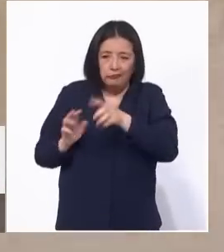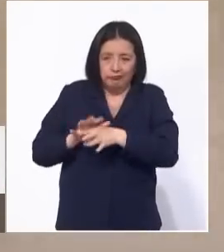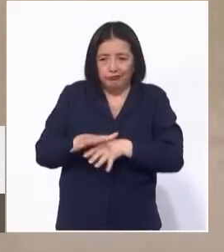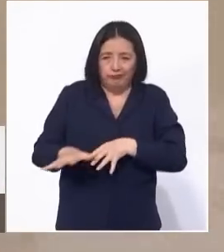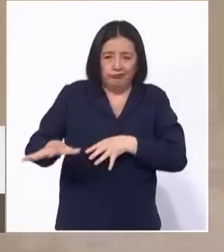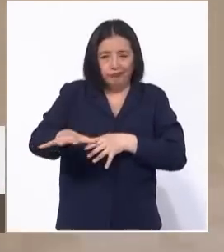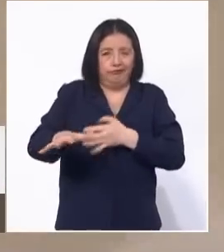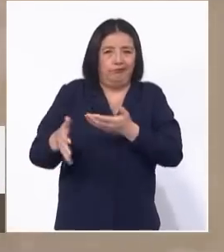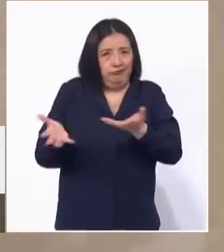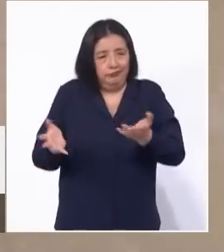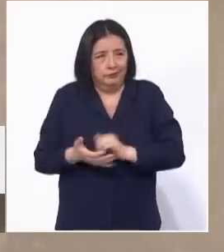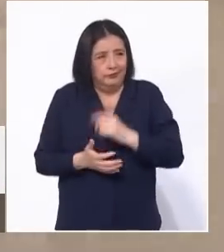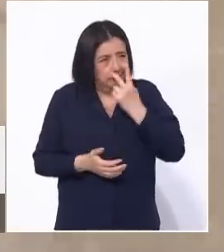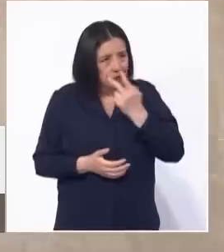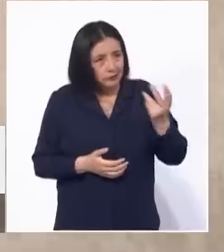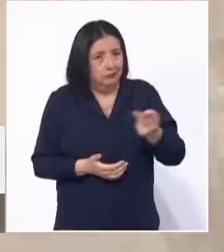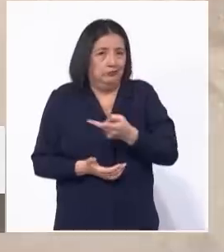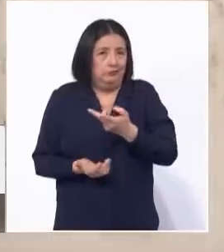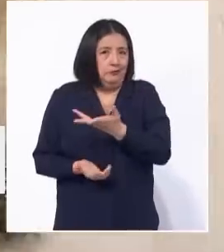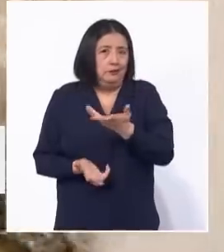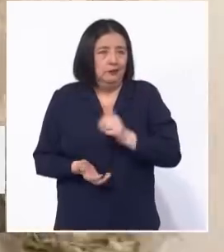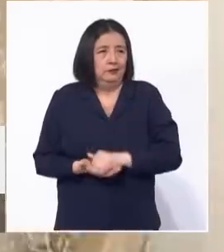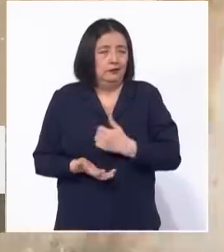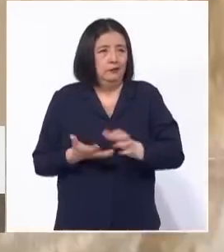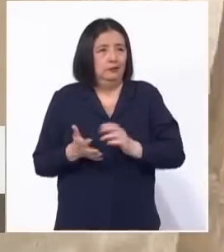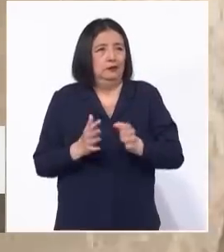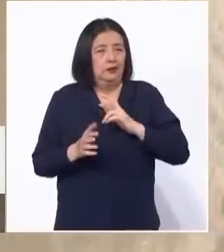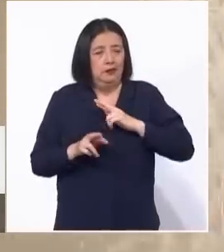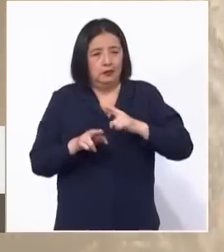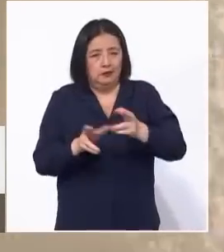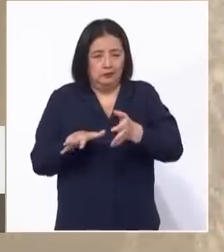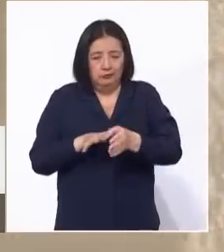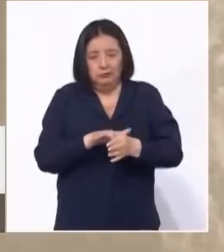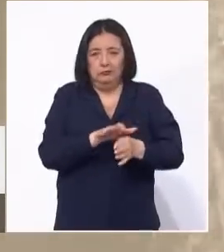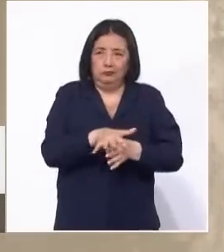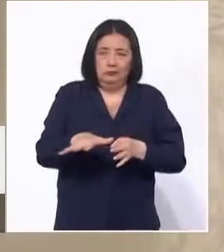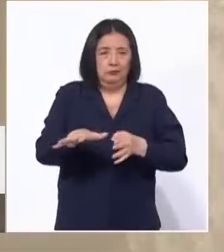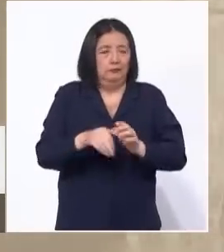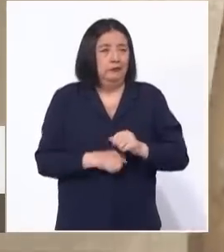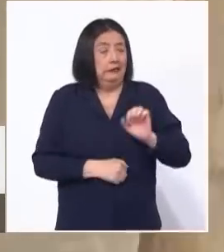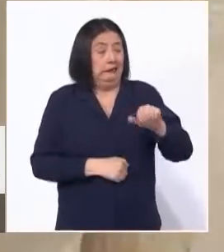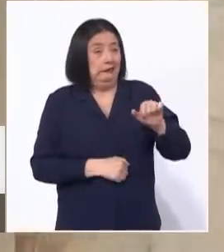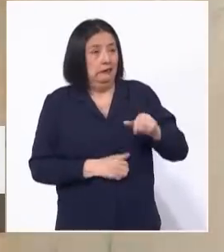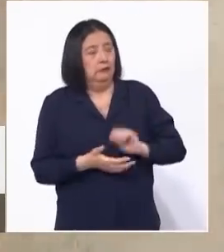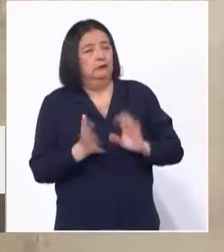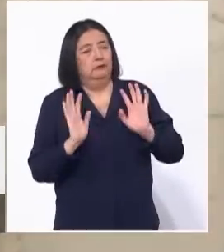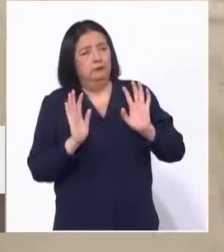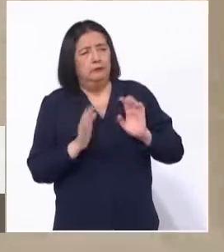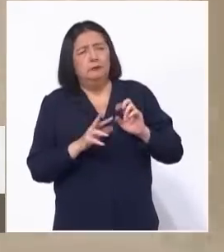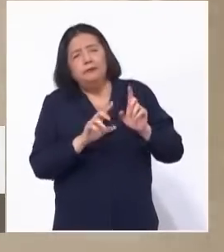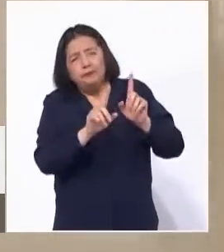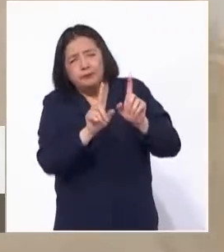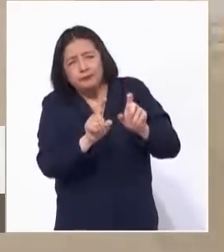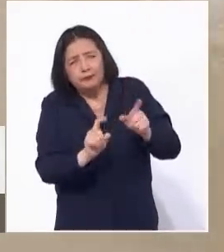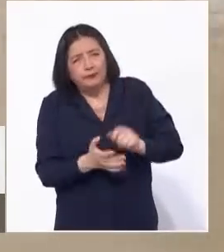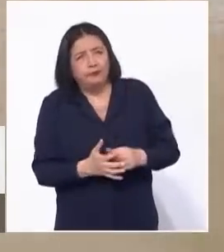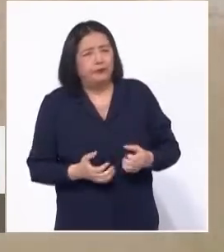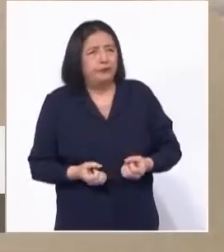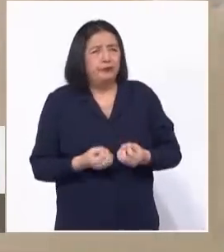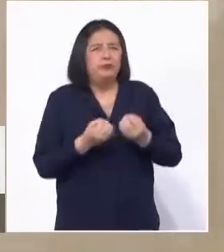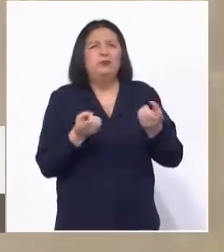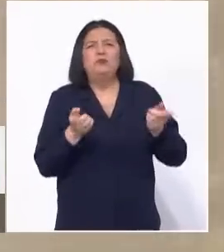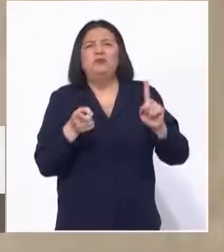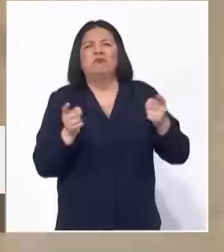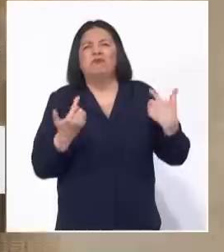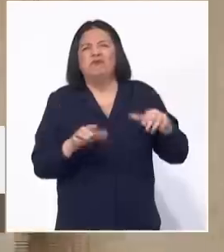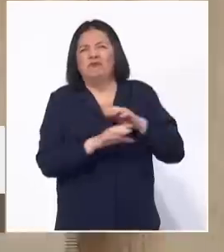Ustedes pueden ver los resultados de los desbordes y todas estas cosas, ¿no? Sí, permite, señor Pedro, preguntarle cuándo habrían terminado estos